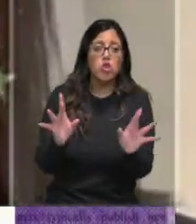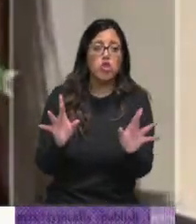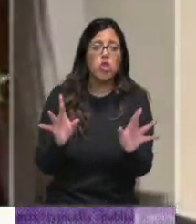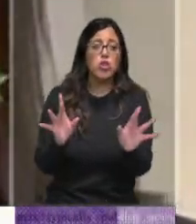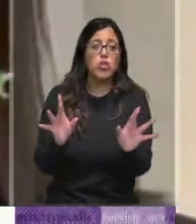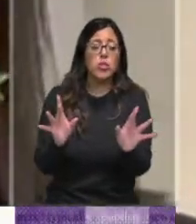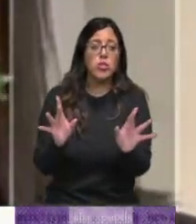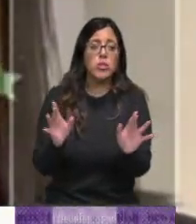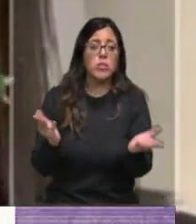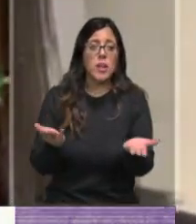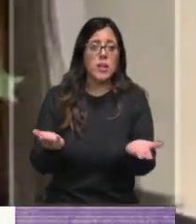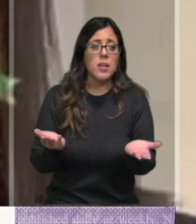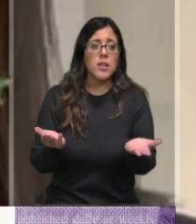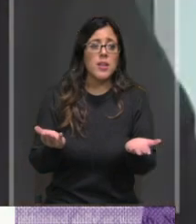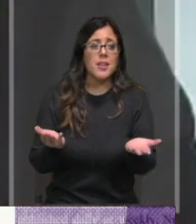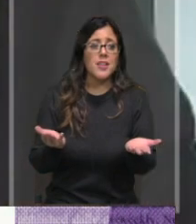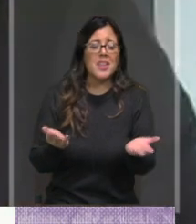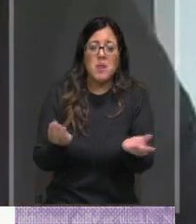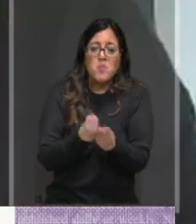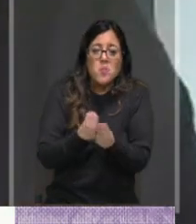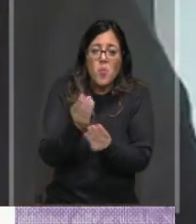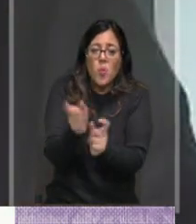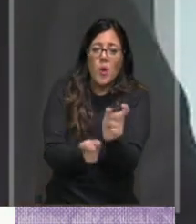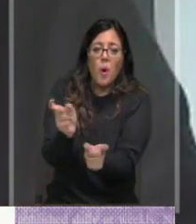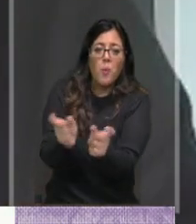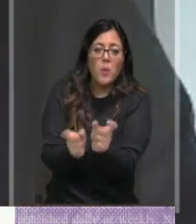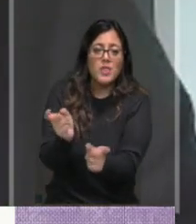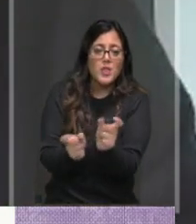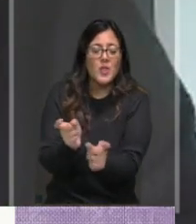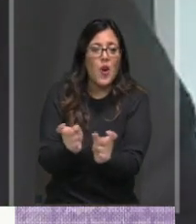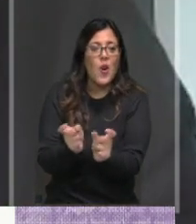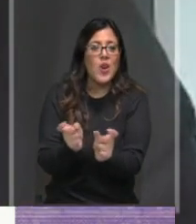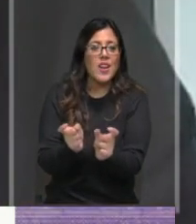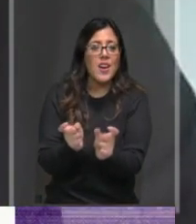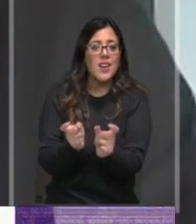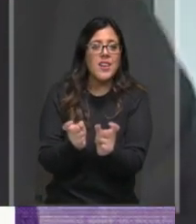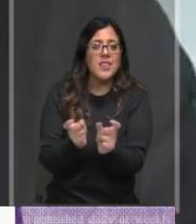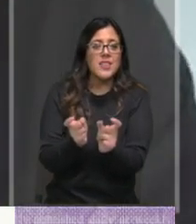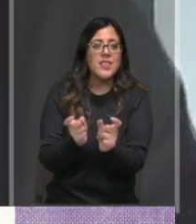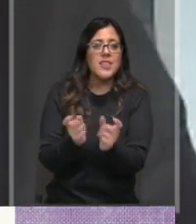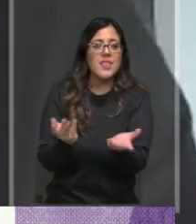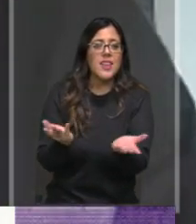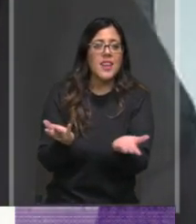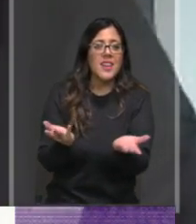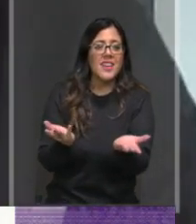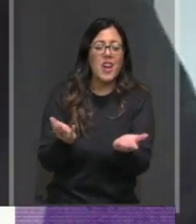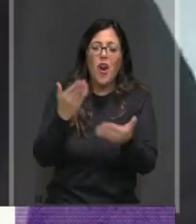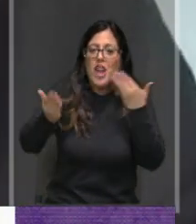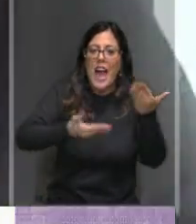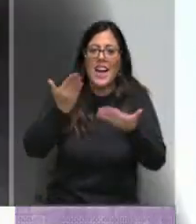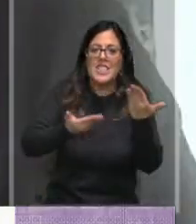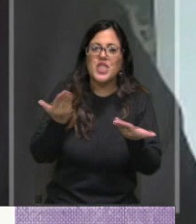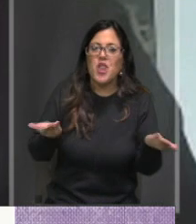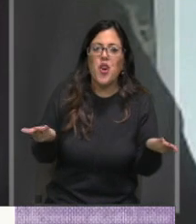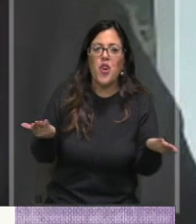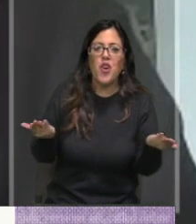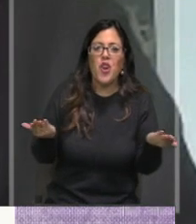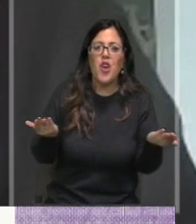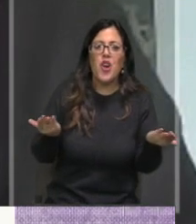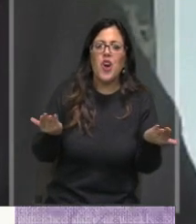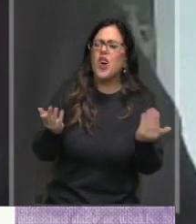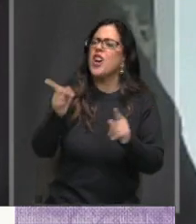todavía tanta gente que de repente esté con aquello de quién es, soy yo, que vienes a buscar, ¿no?